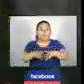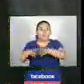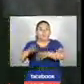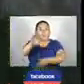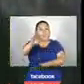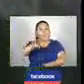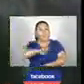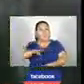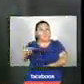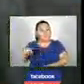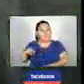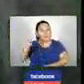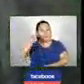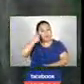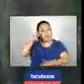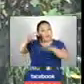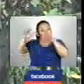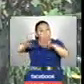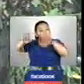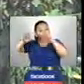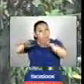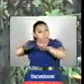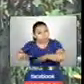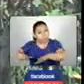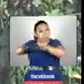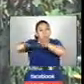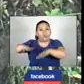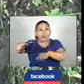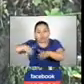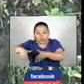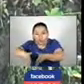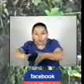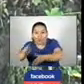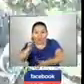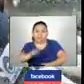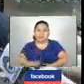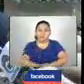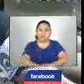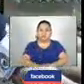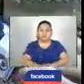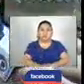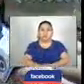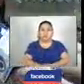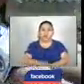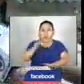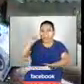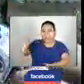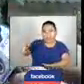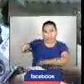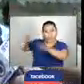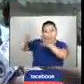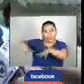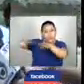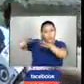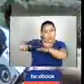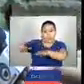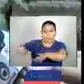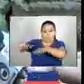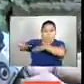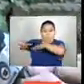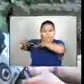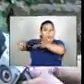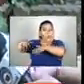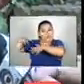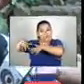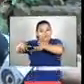familias son las inundaciones y la llegada de aguas negras hasta este lugar. O llueve, se moja allí la línea, se moja